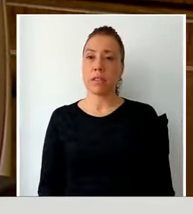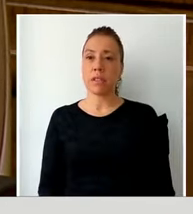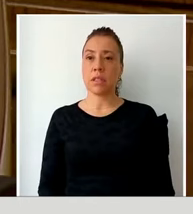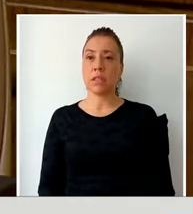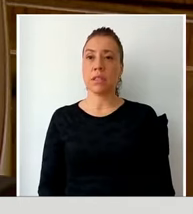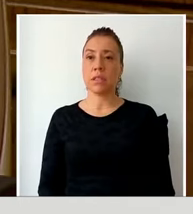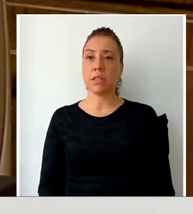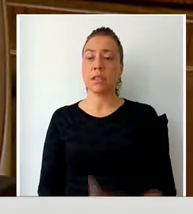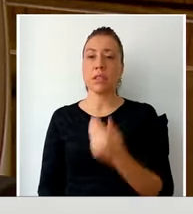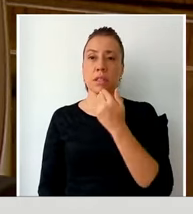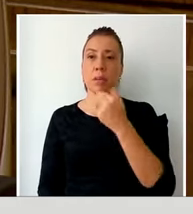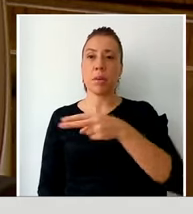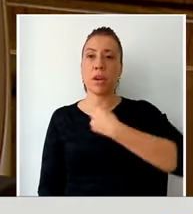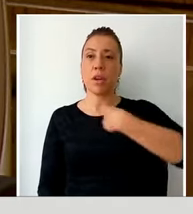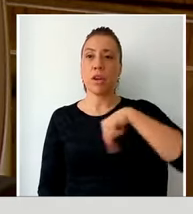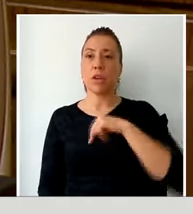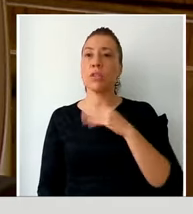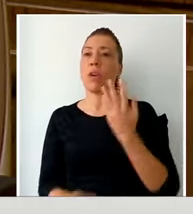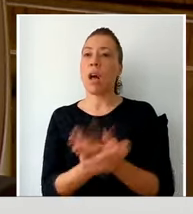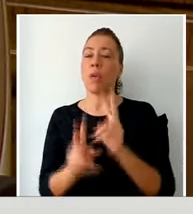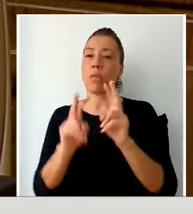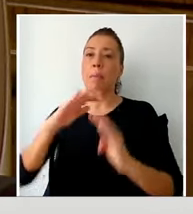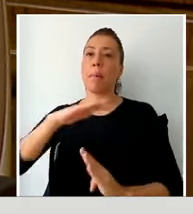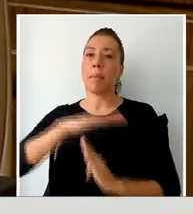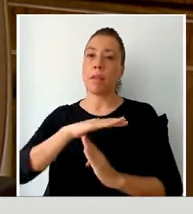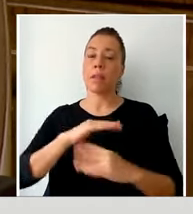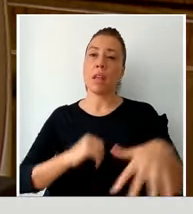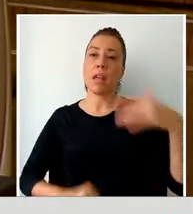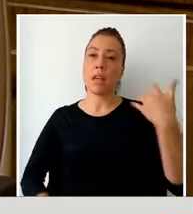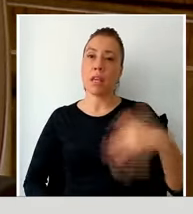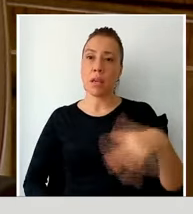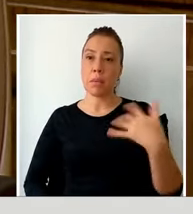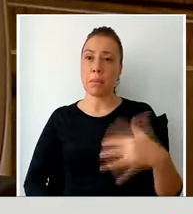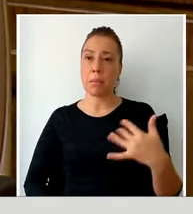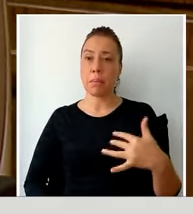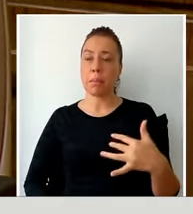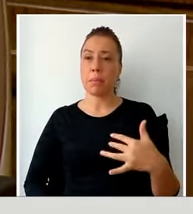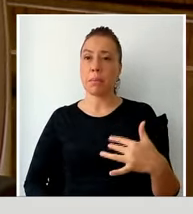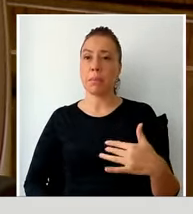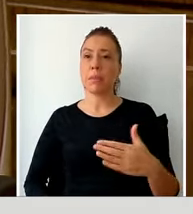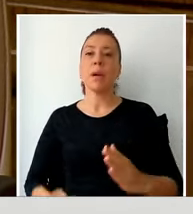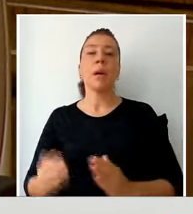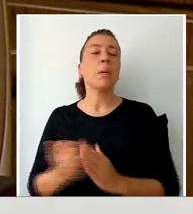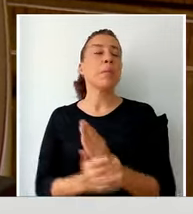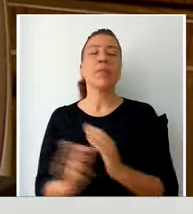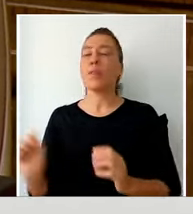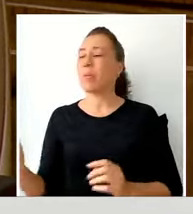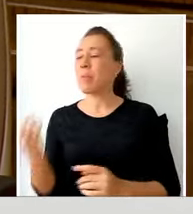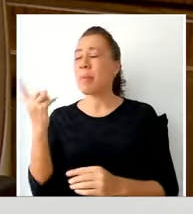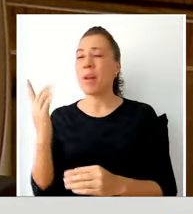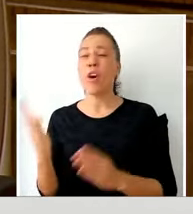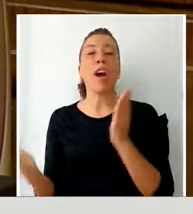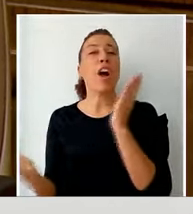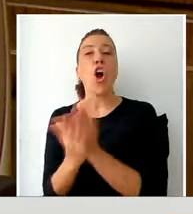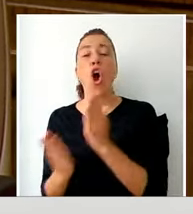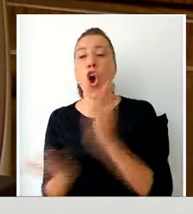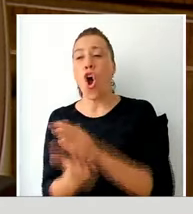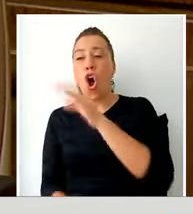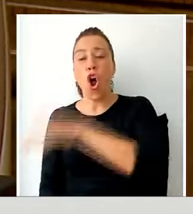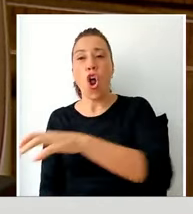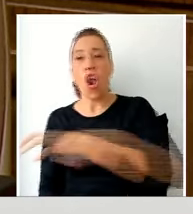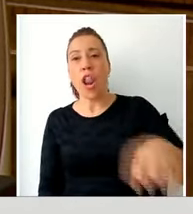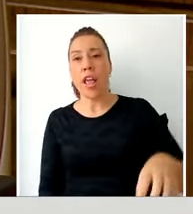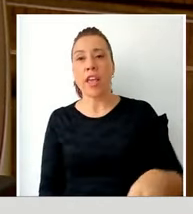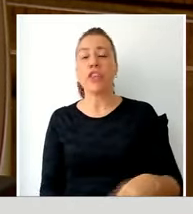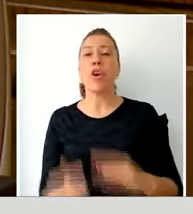tenemos una deuda muy importante con el deporte empezando de la base empezando desde los colegios empezando de las poblaciones